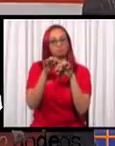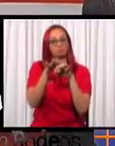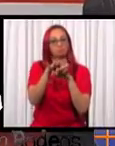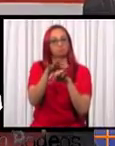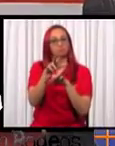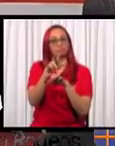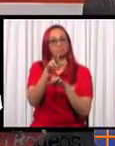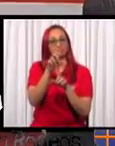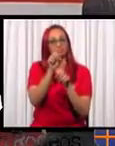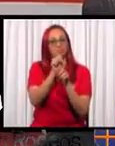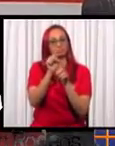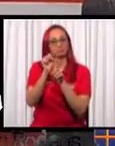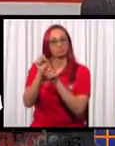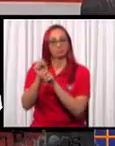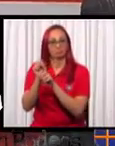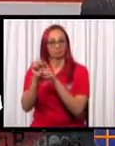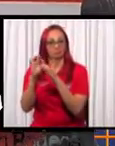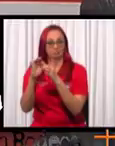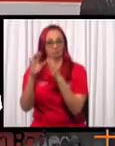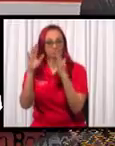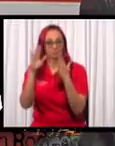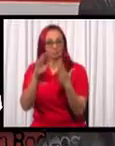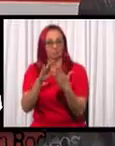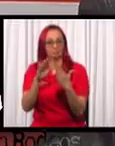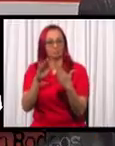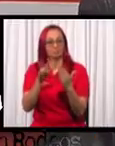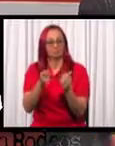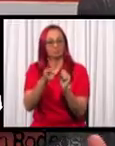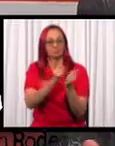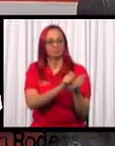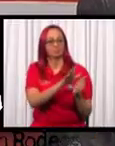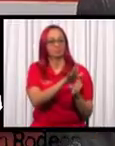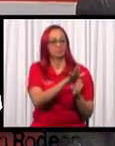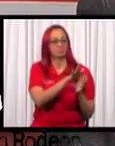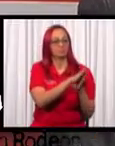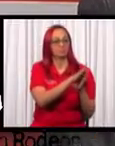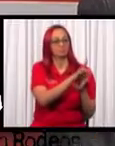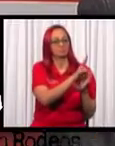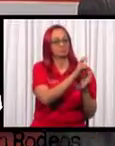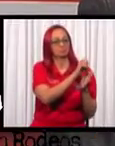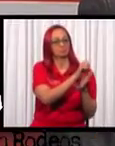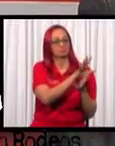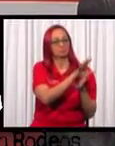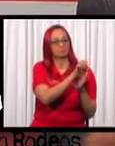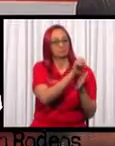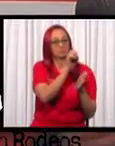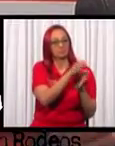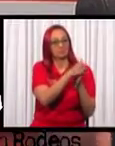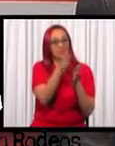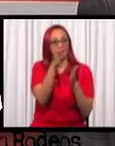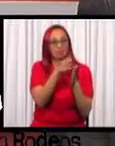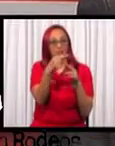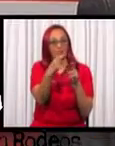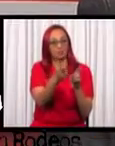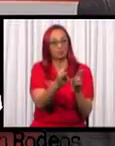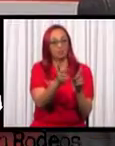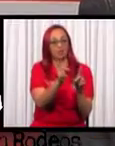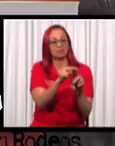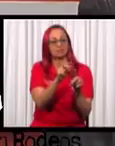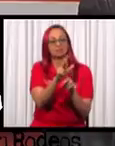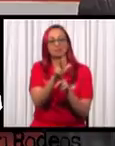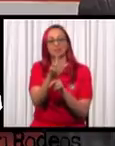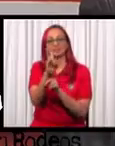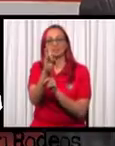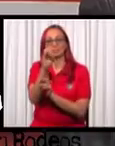aspectos. Los deducibles pasaron desde un 5 o 7.5% en algunas regiones hasta un